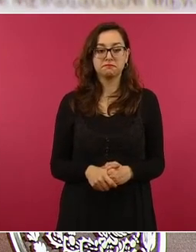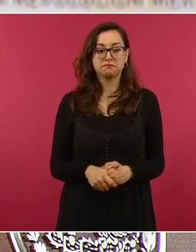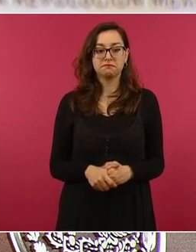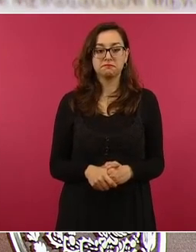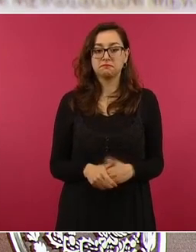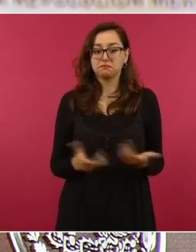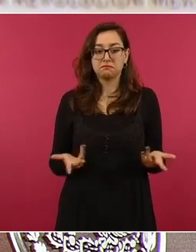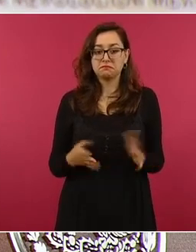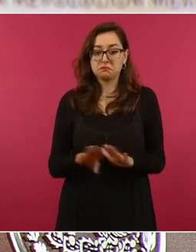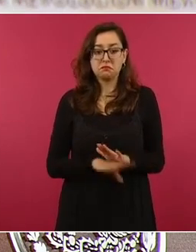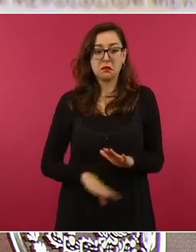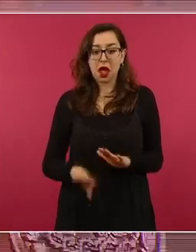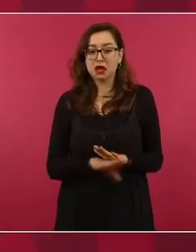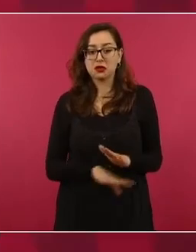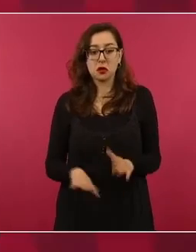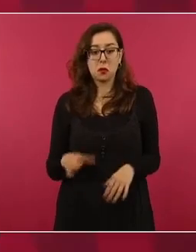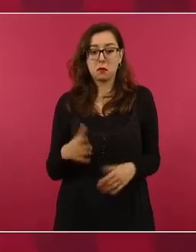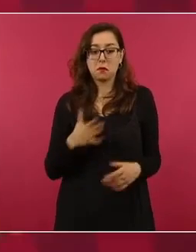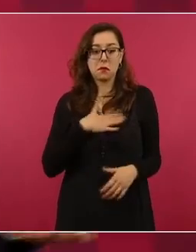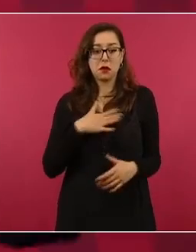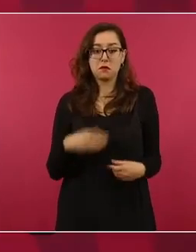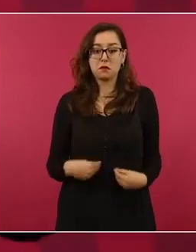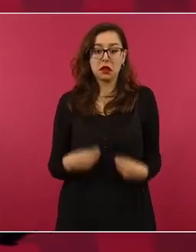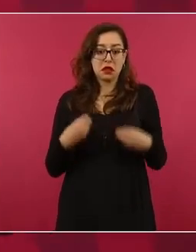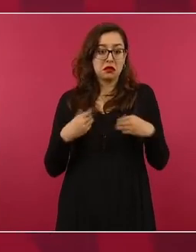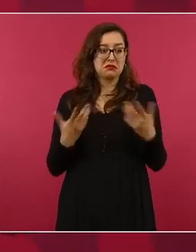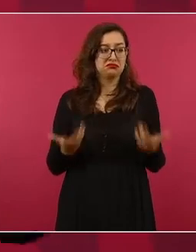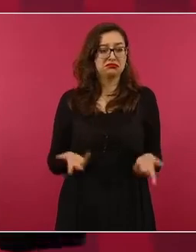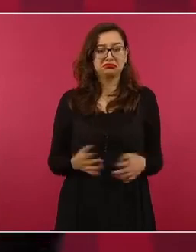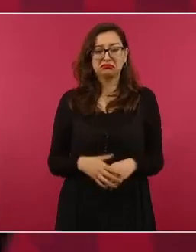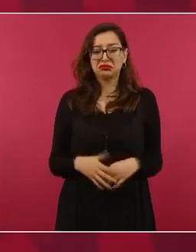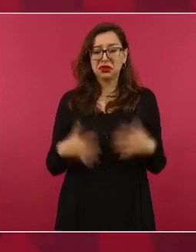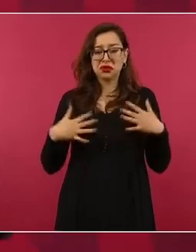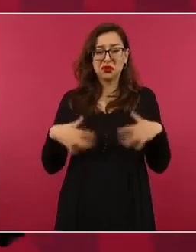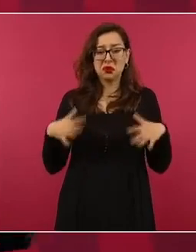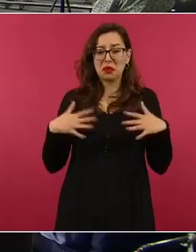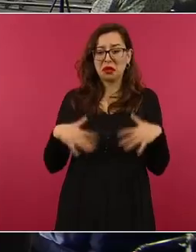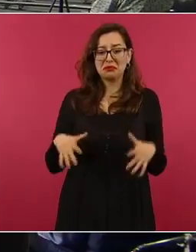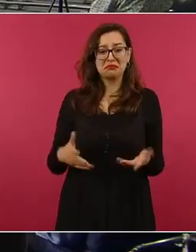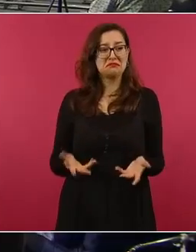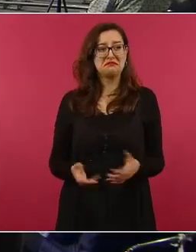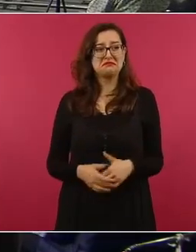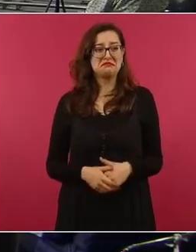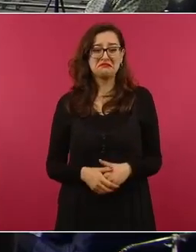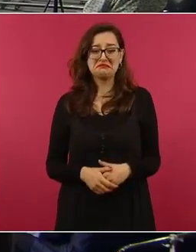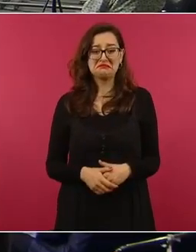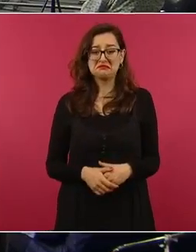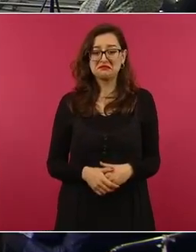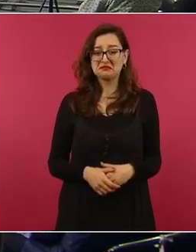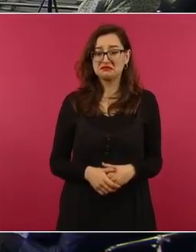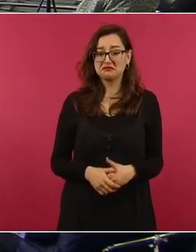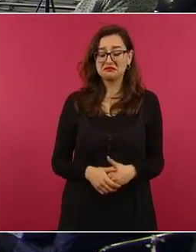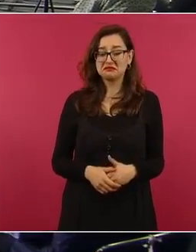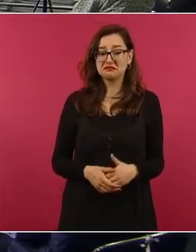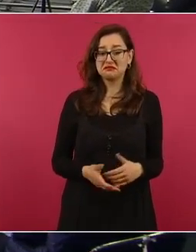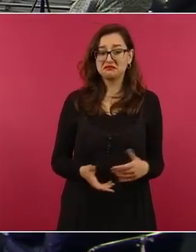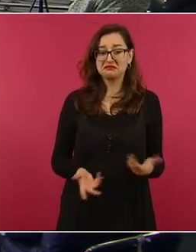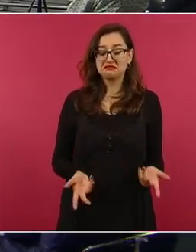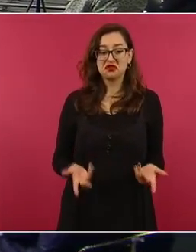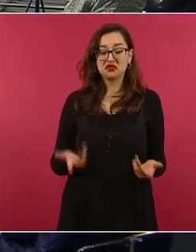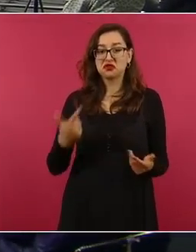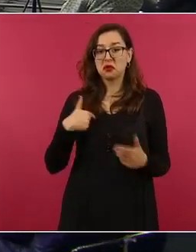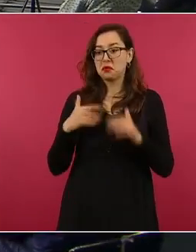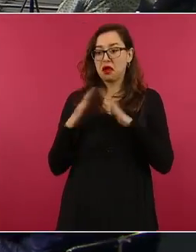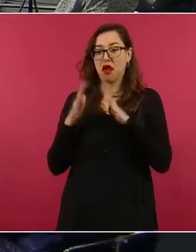lo básico, ropa, pues ya no voy a